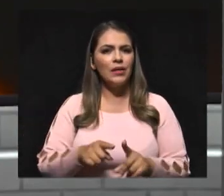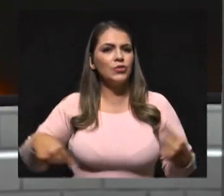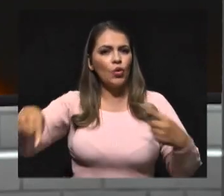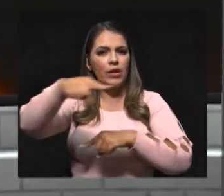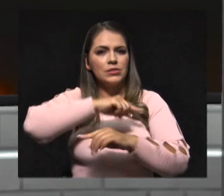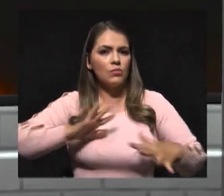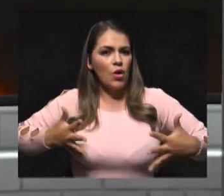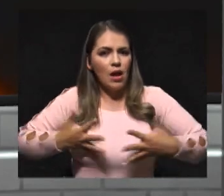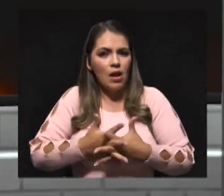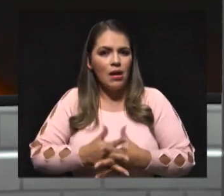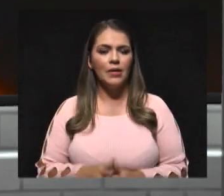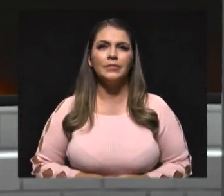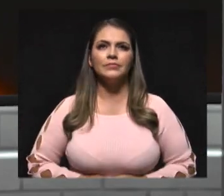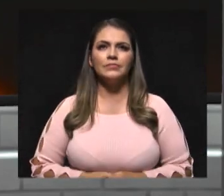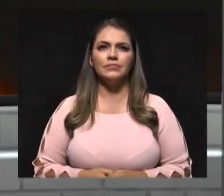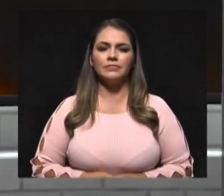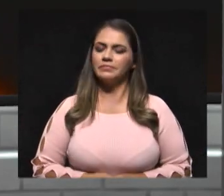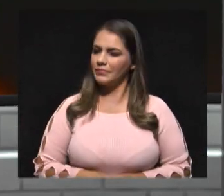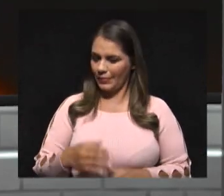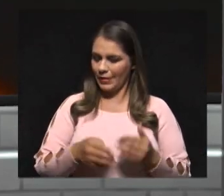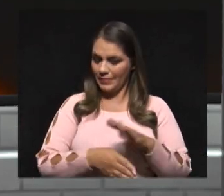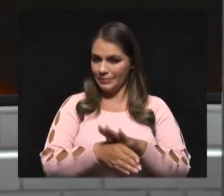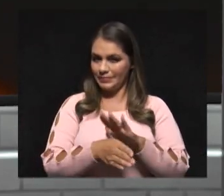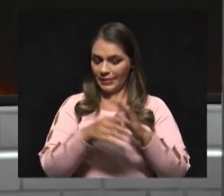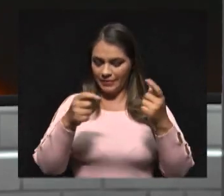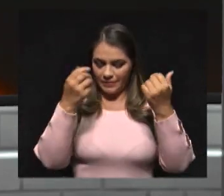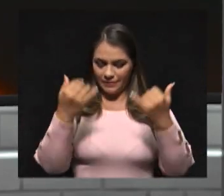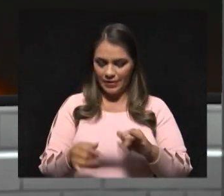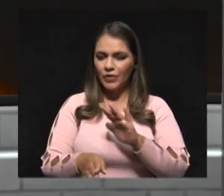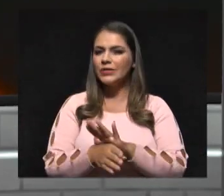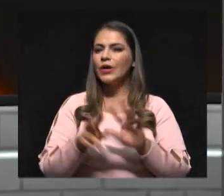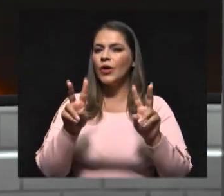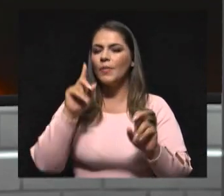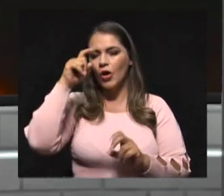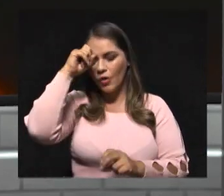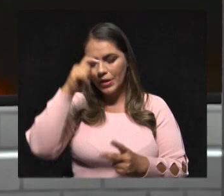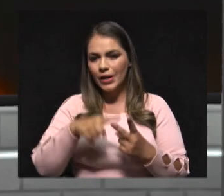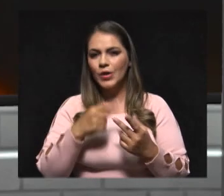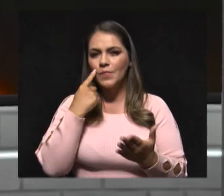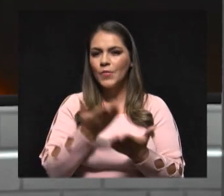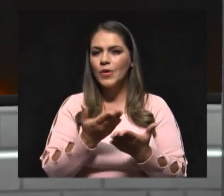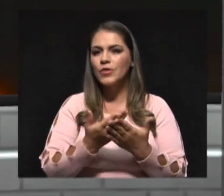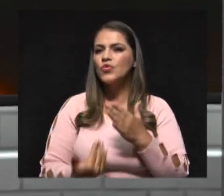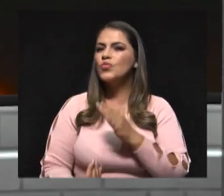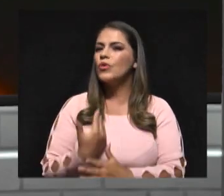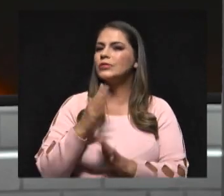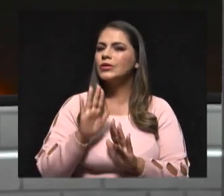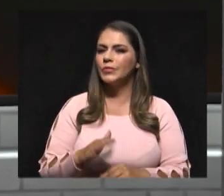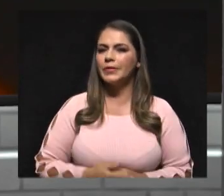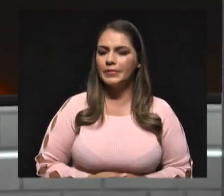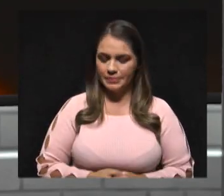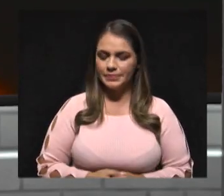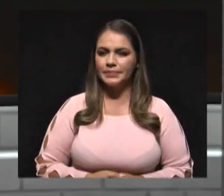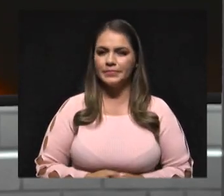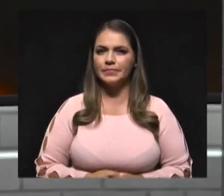este tele ante la elección veremos qué hacer en estos nuevos gobernantes que proponerles para que este desarrollo turístico se concrete en nuestra